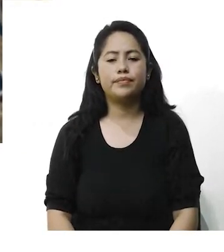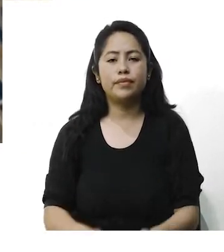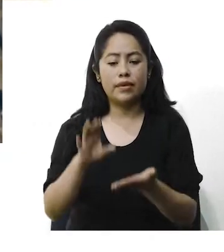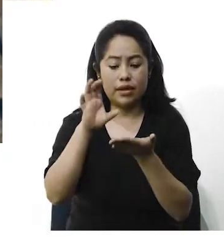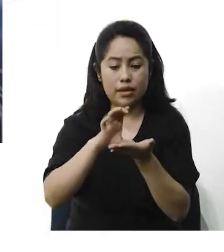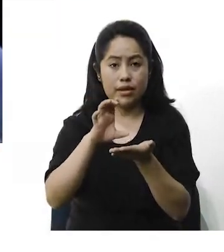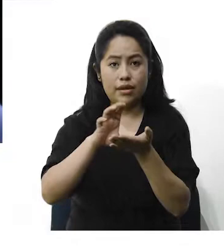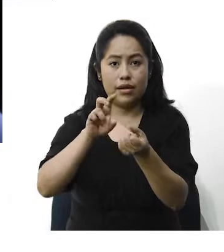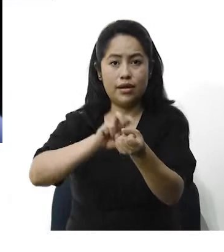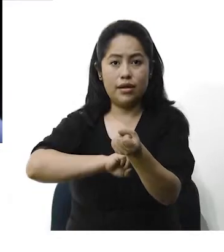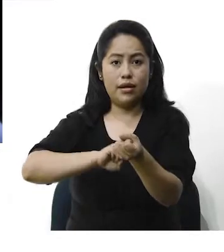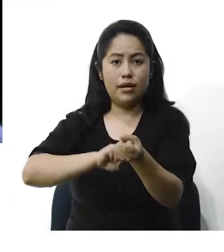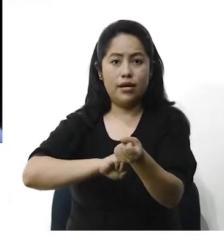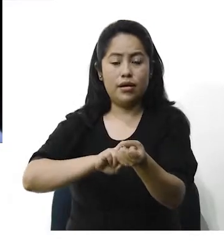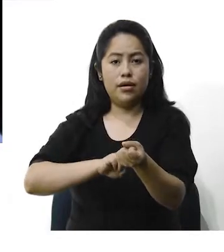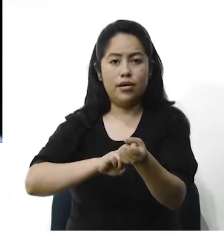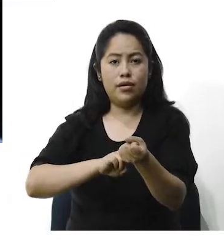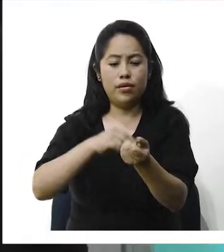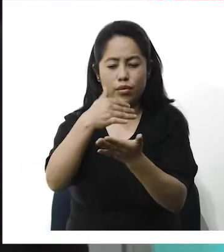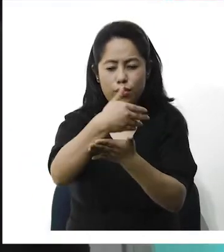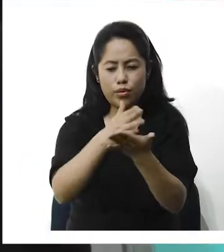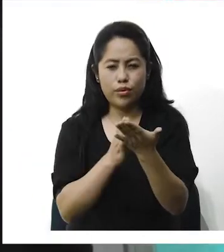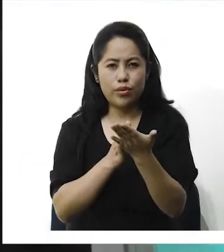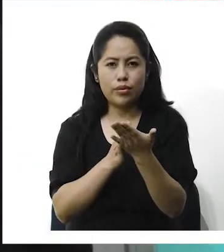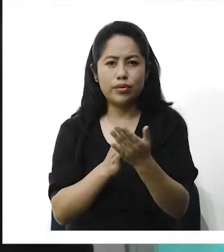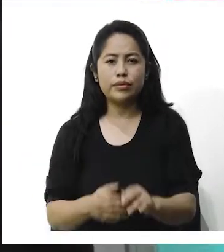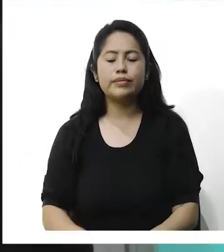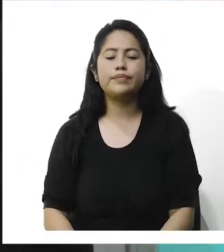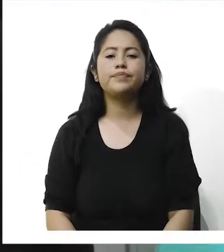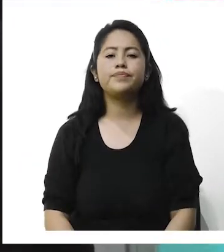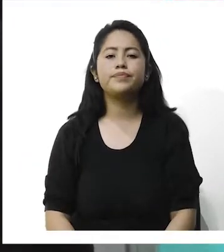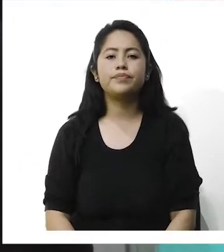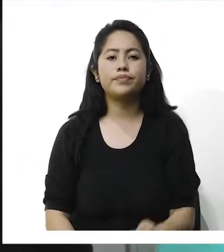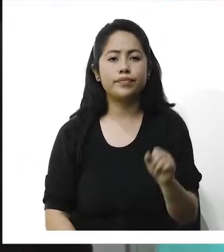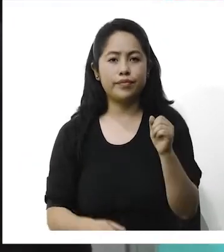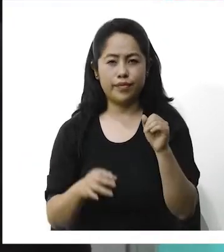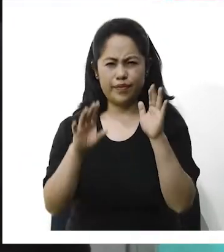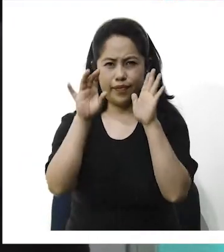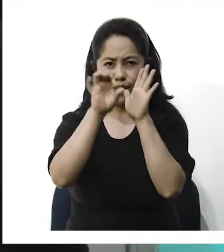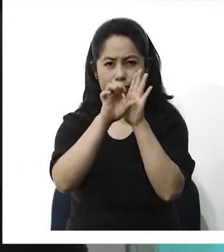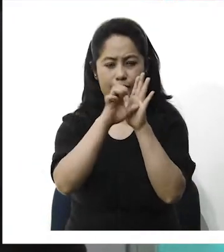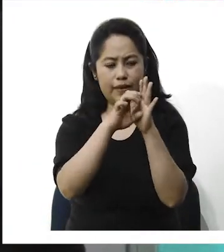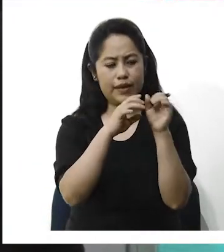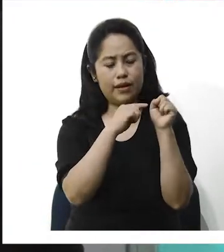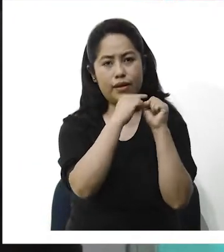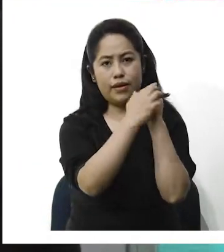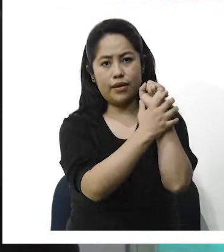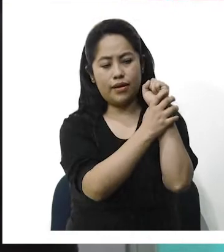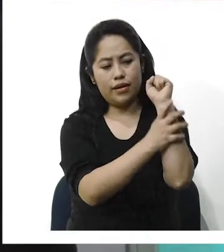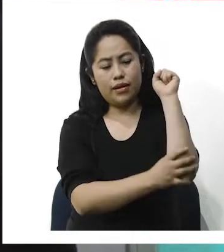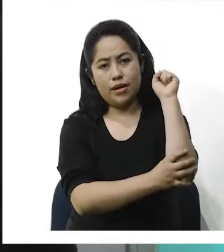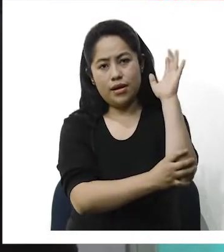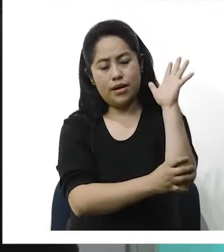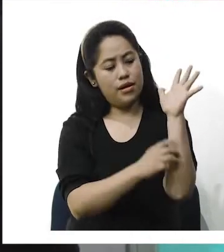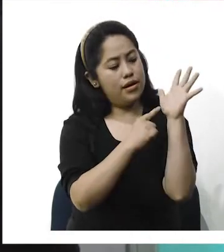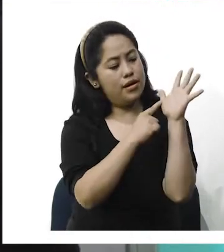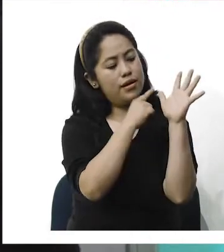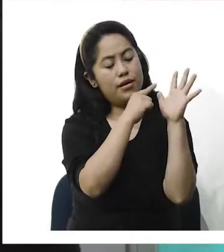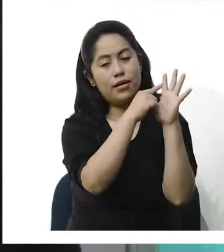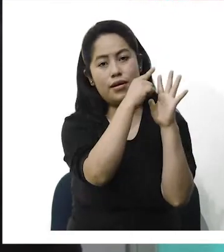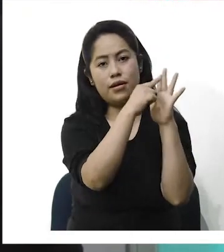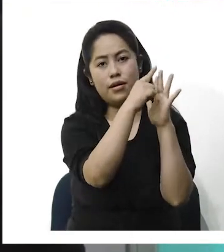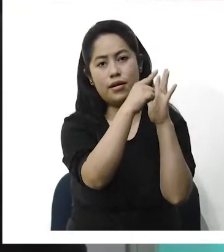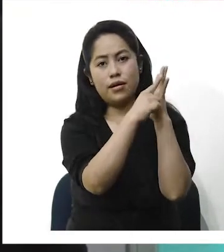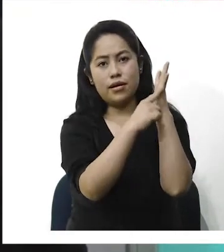las siguientes partes. Están conformadas por dendritas, que vienen a ser estas,